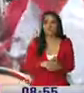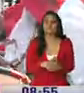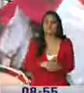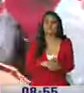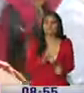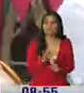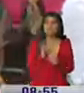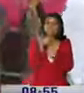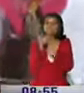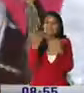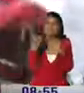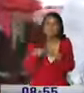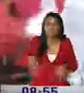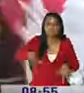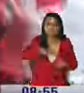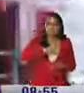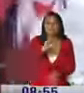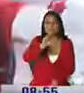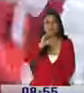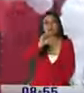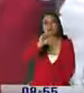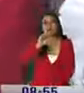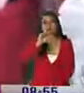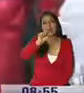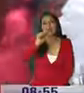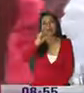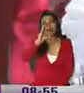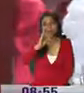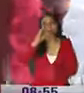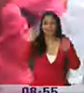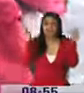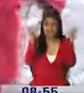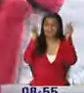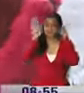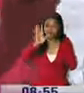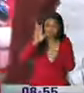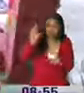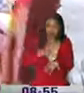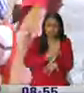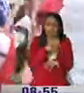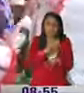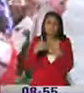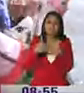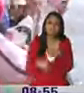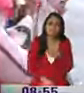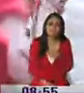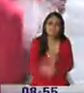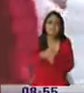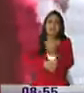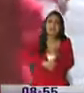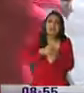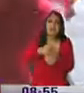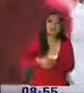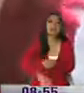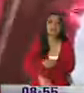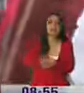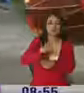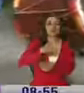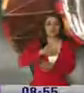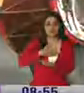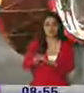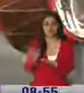pueblo Salasaca. Y esta de la fiesta de la festividad de los danzantes se da durante todo un año en nuestro pueblo.